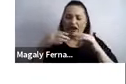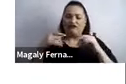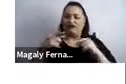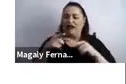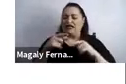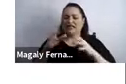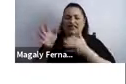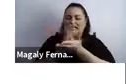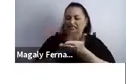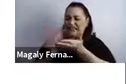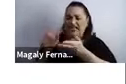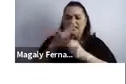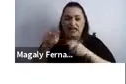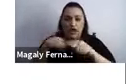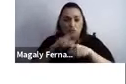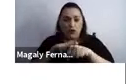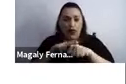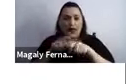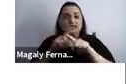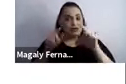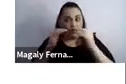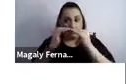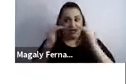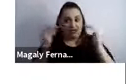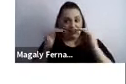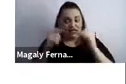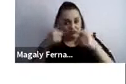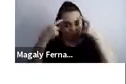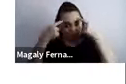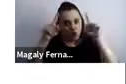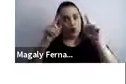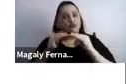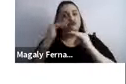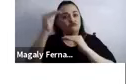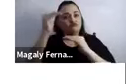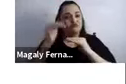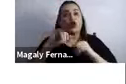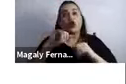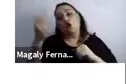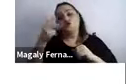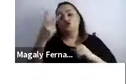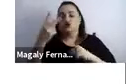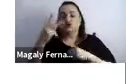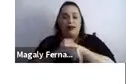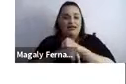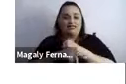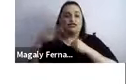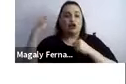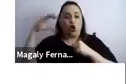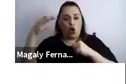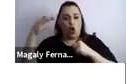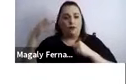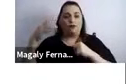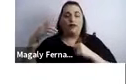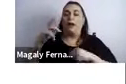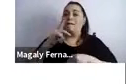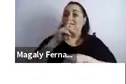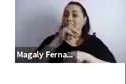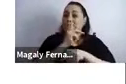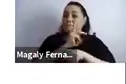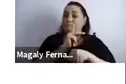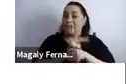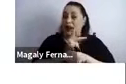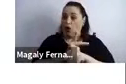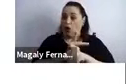desastres naturales, y aún así con esos niveles. Y hay otros 2 países de Latinoamérica, Colombia y Paraguay. Recordemos que estamos hablando